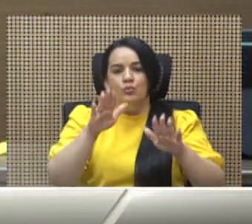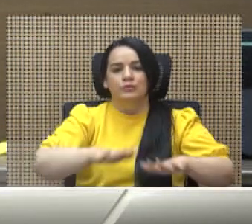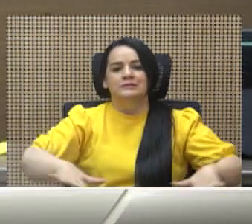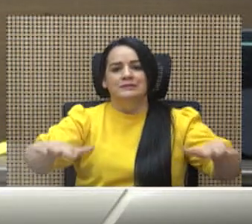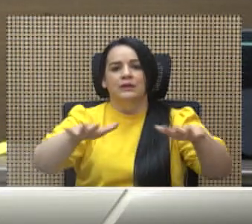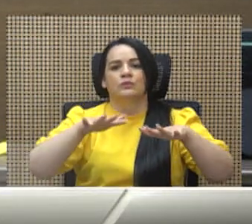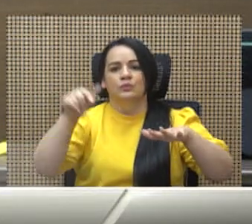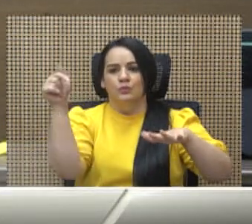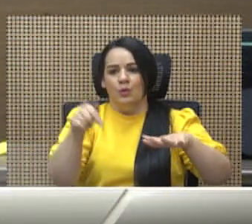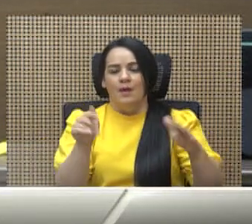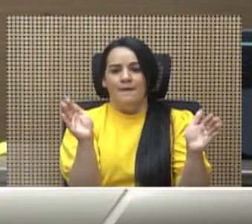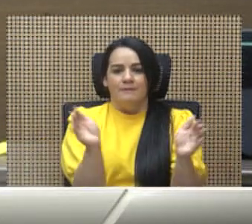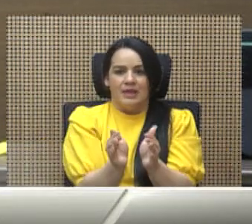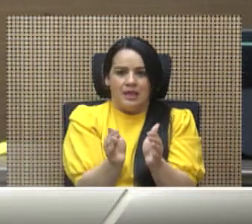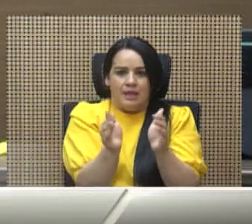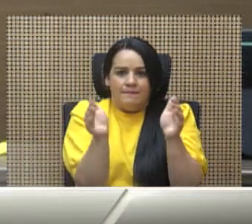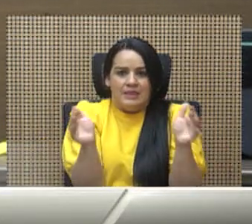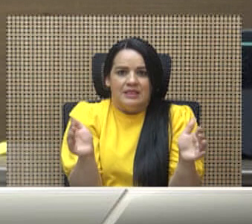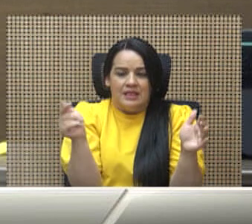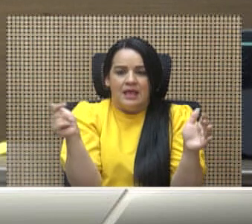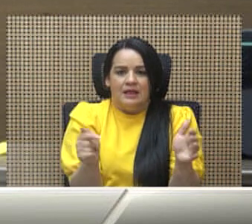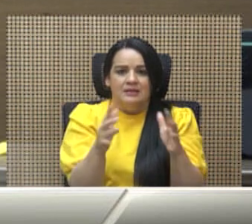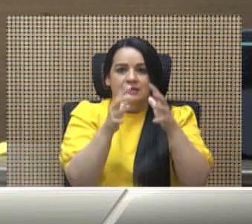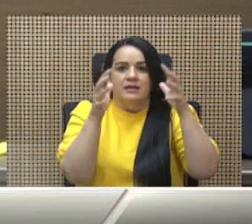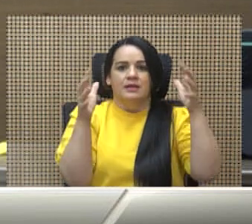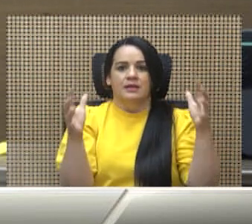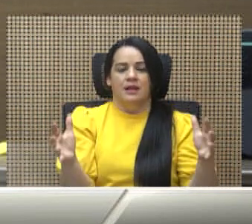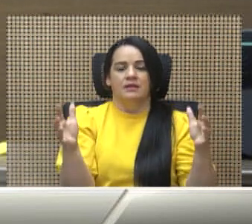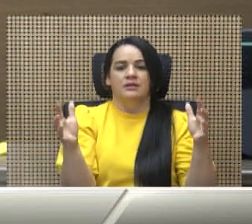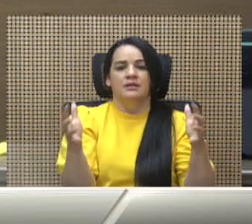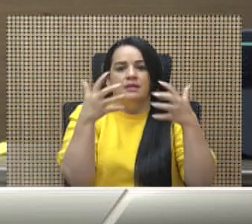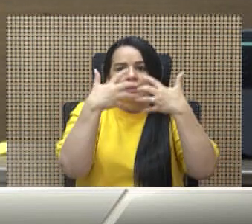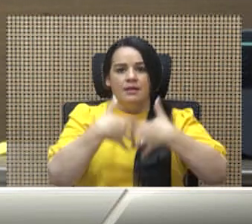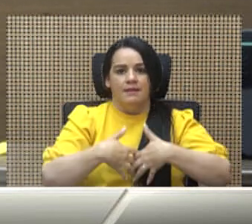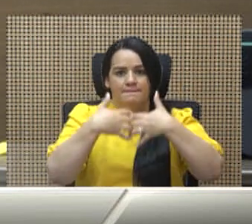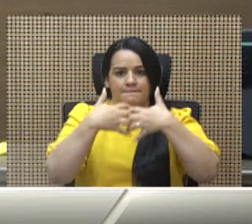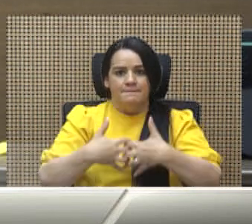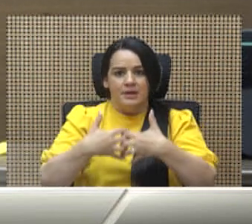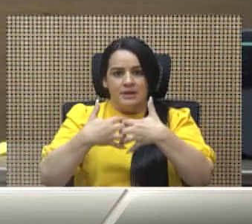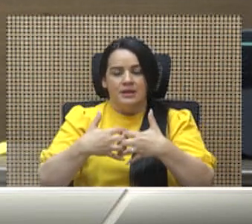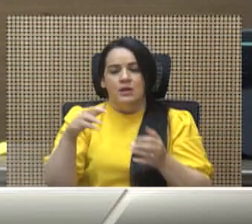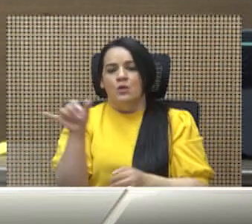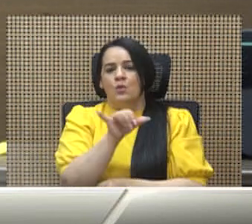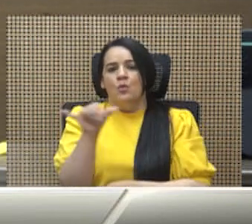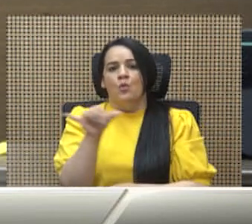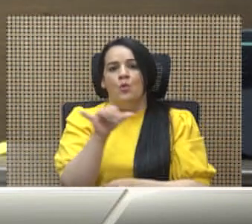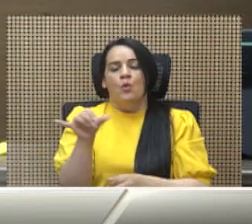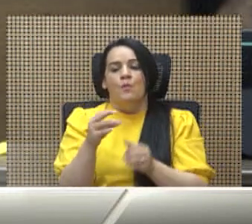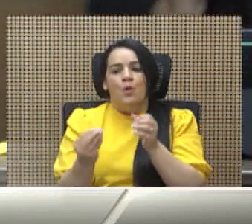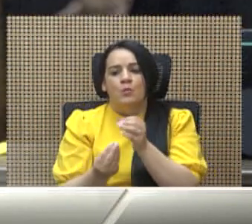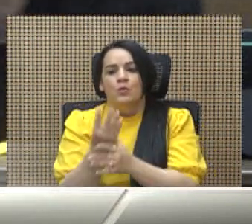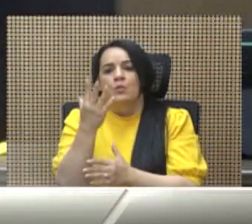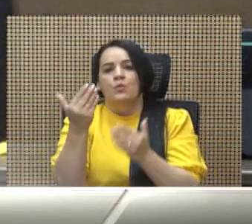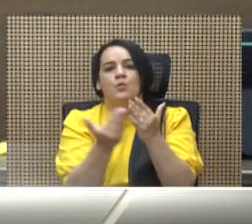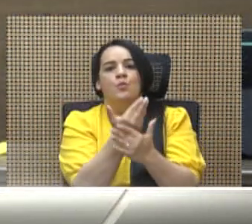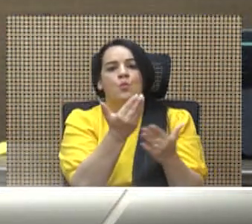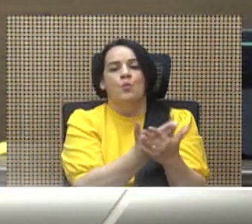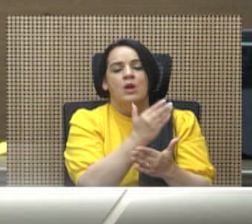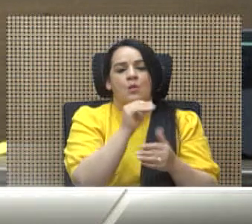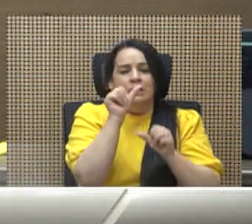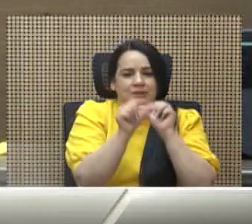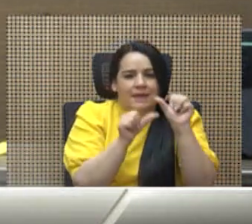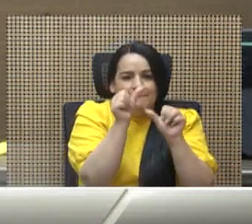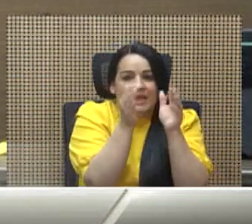de las pequeñas medianas y grandes empresas así como el Renacimiento de nuevos emprendedores